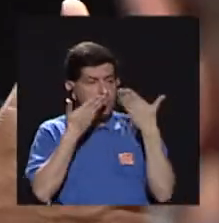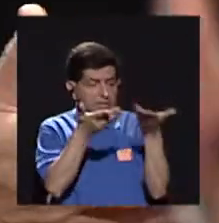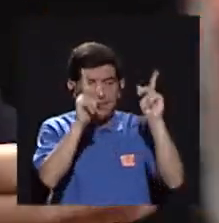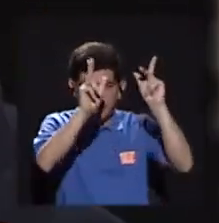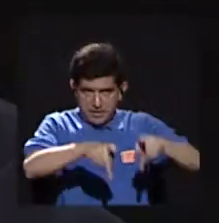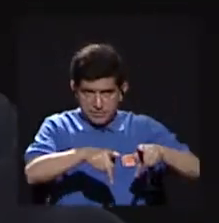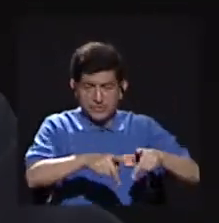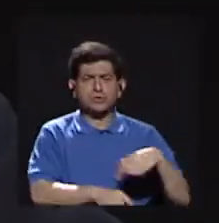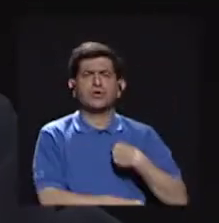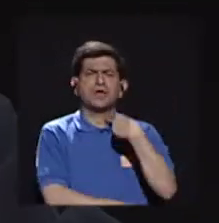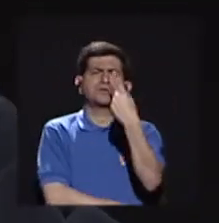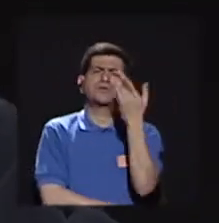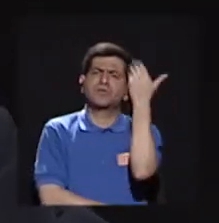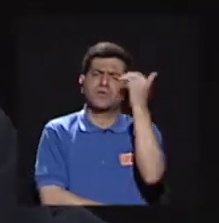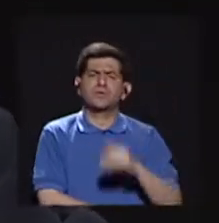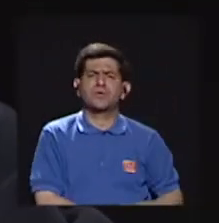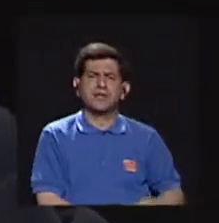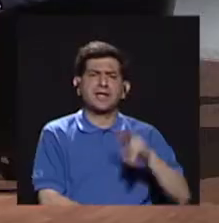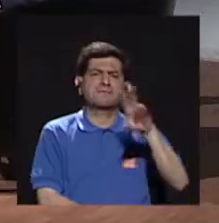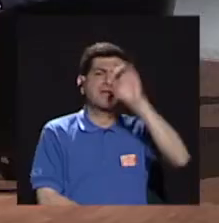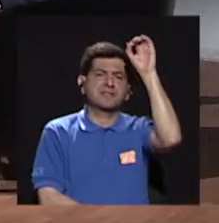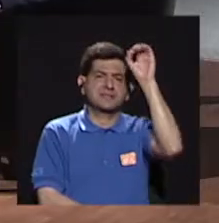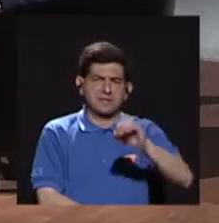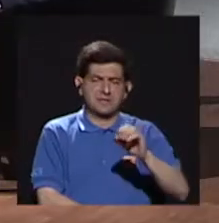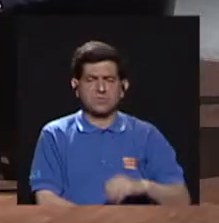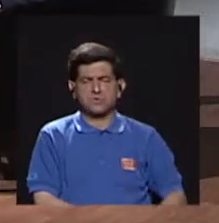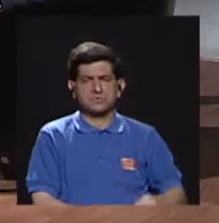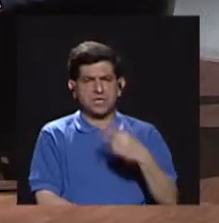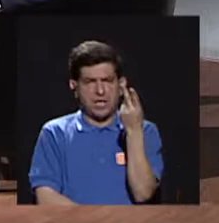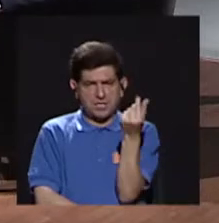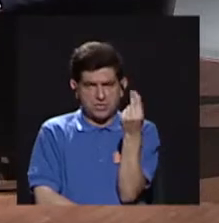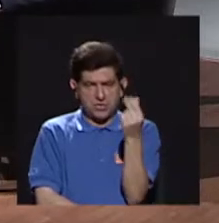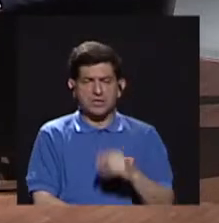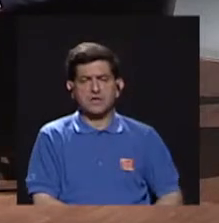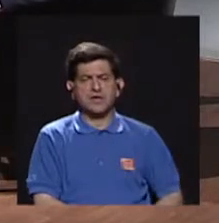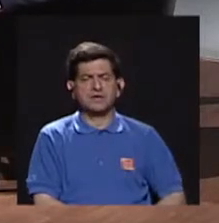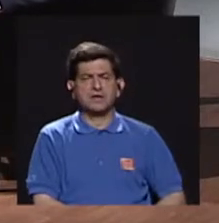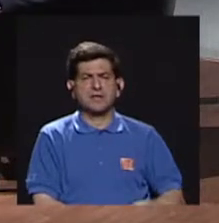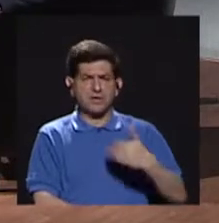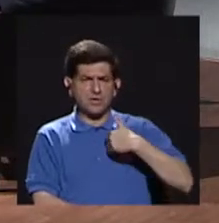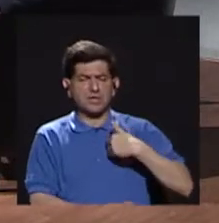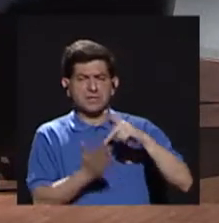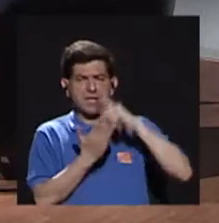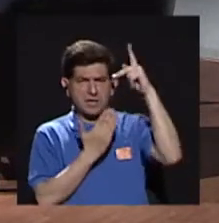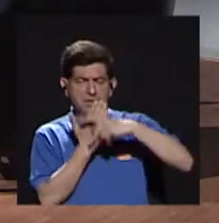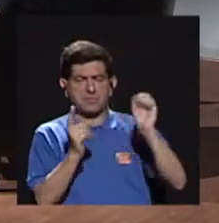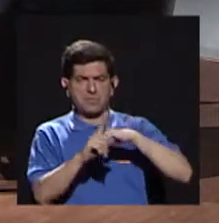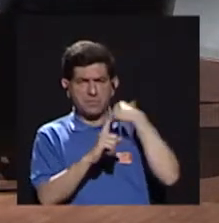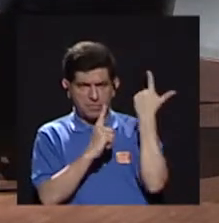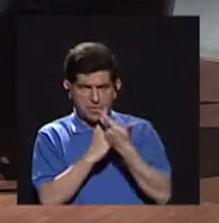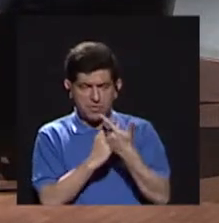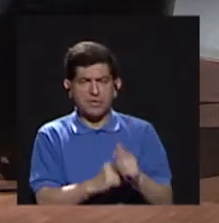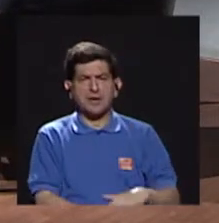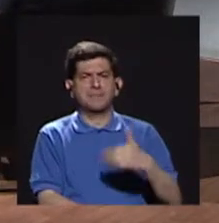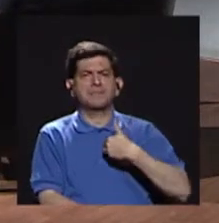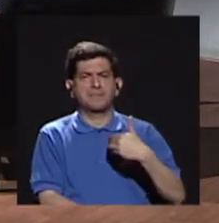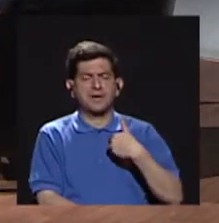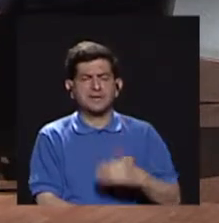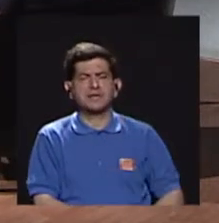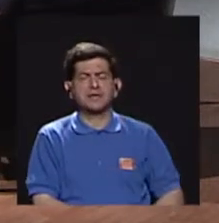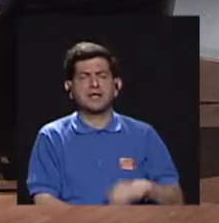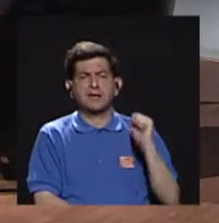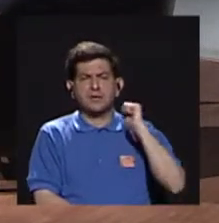se los digo porque el 20 por ciento de los recursos de los extras de los programas sociales los están recibiendo por